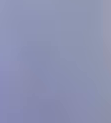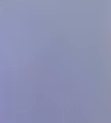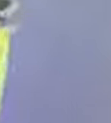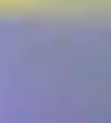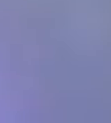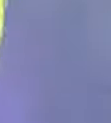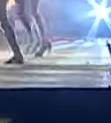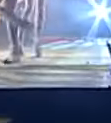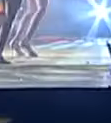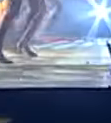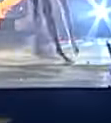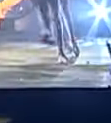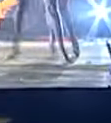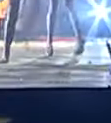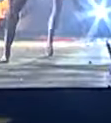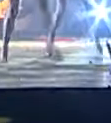Shuffling.